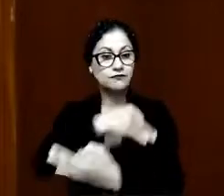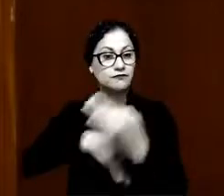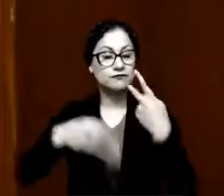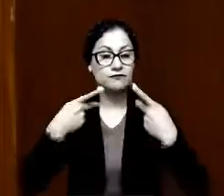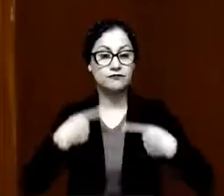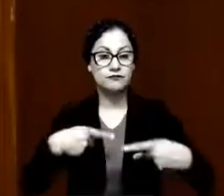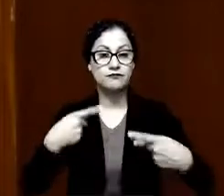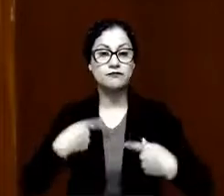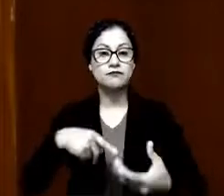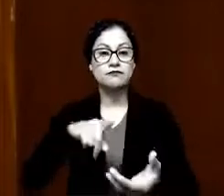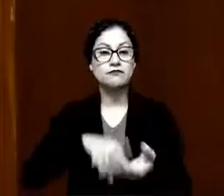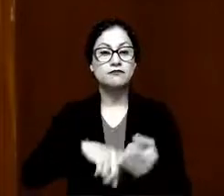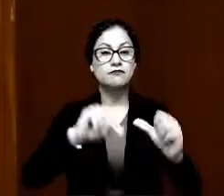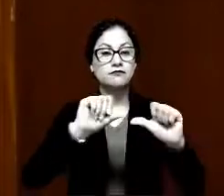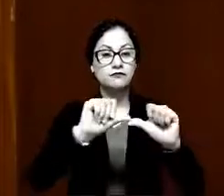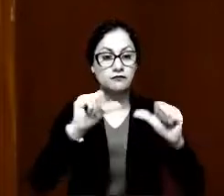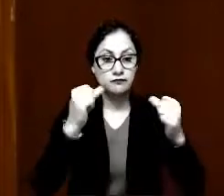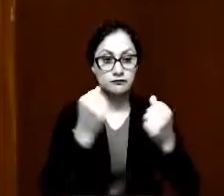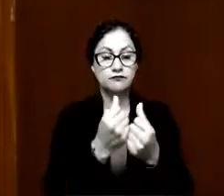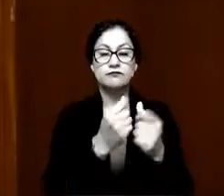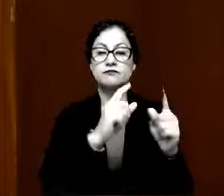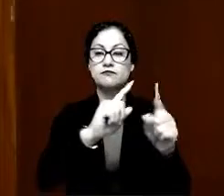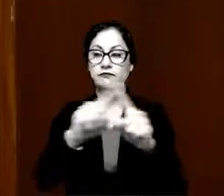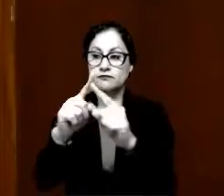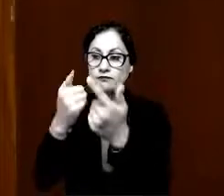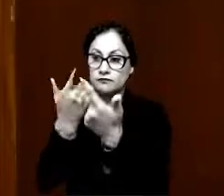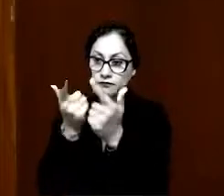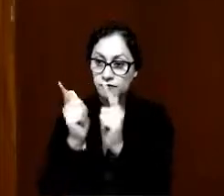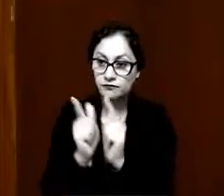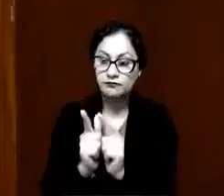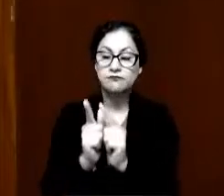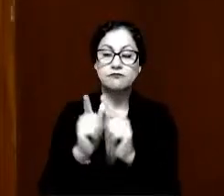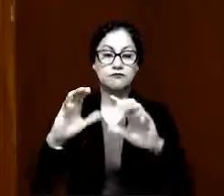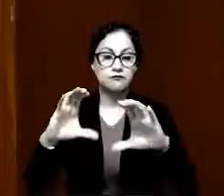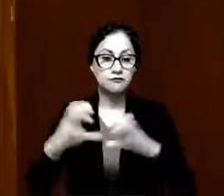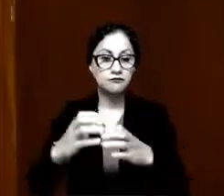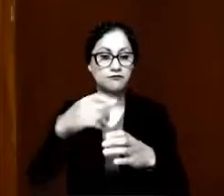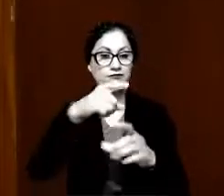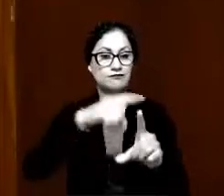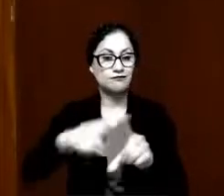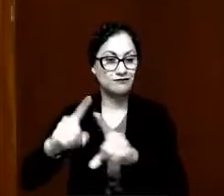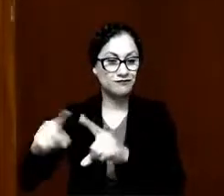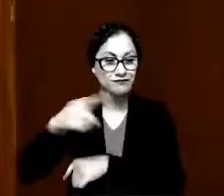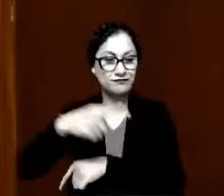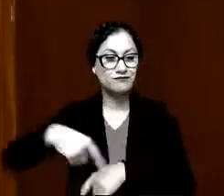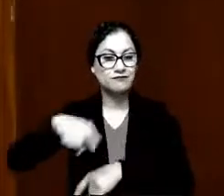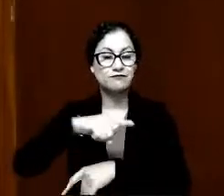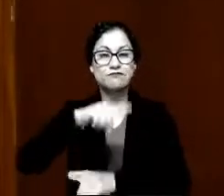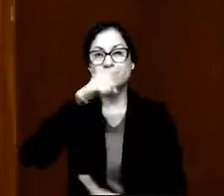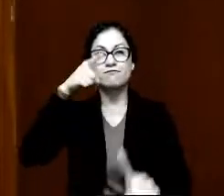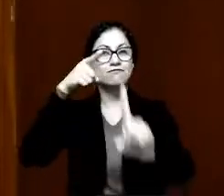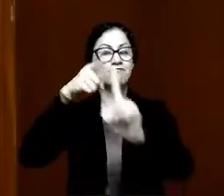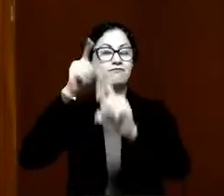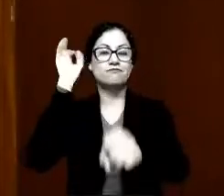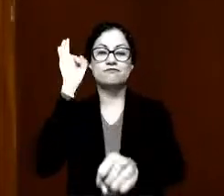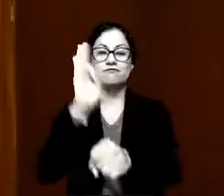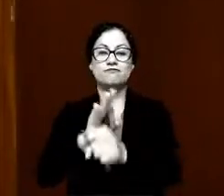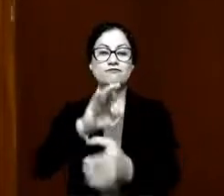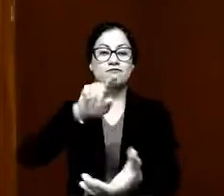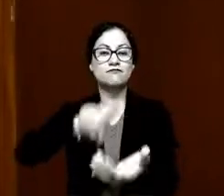las asociaciones, organizaciones y colectivos dedicados a la defensa y protección de los derechos humanos de la